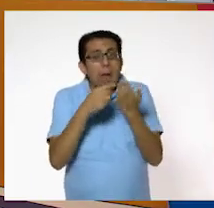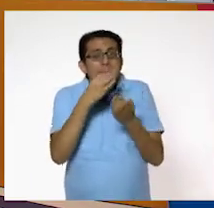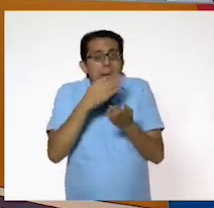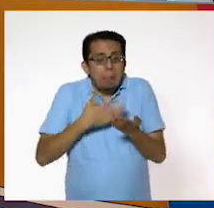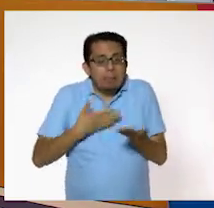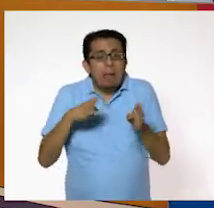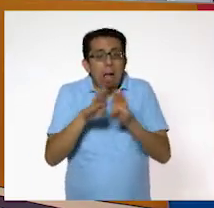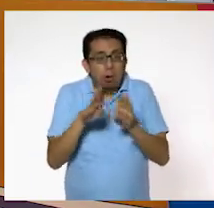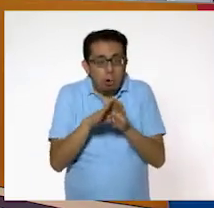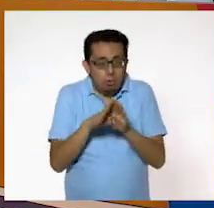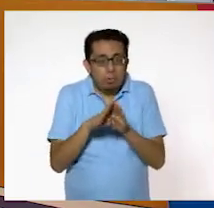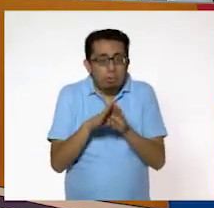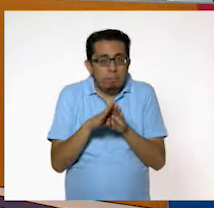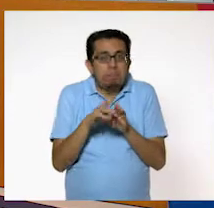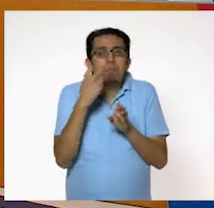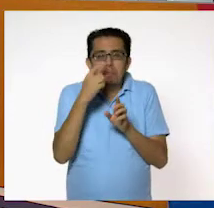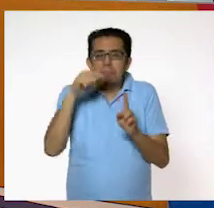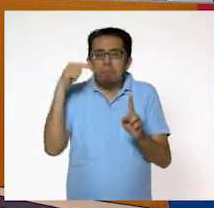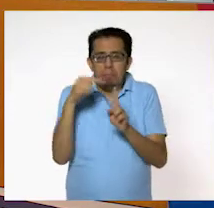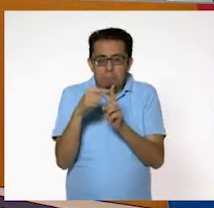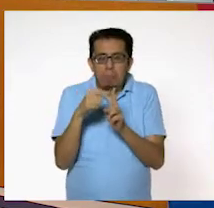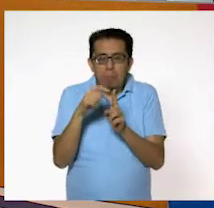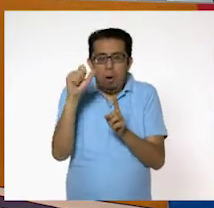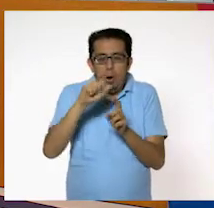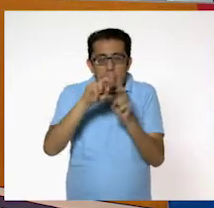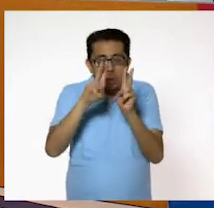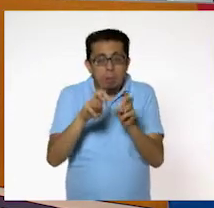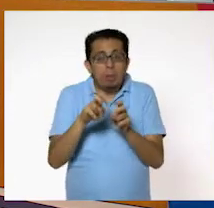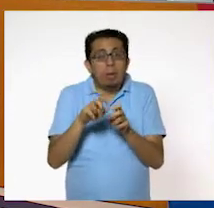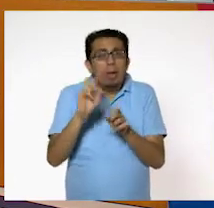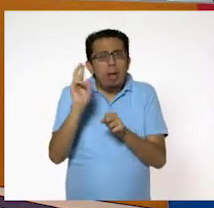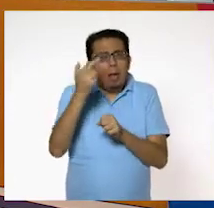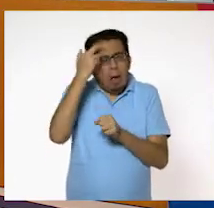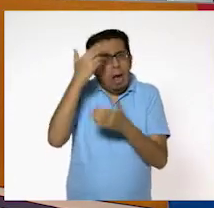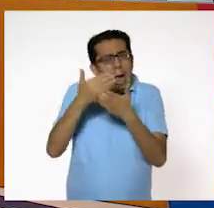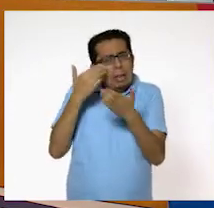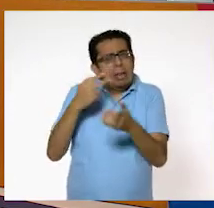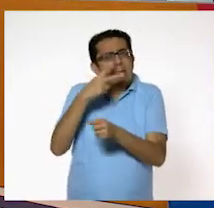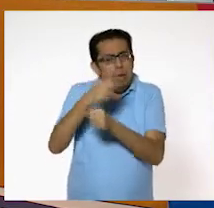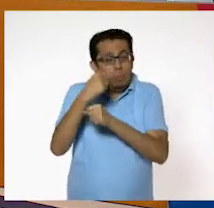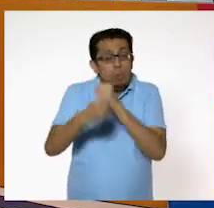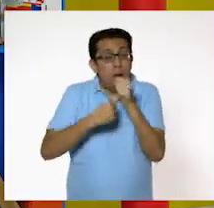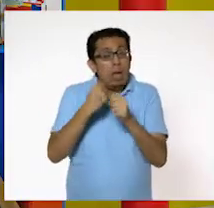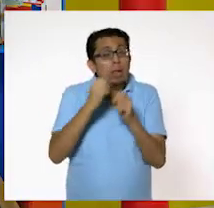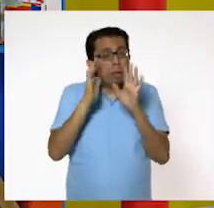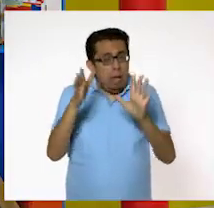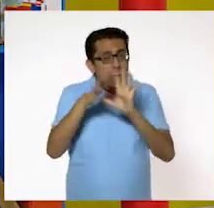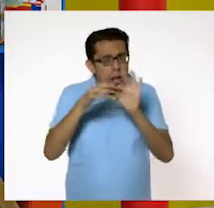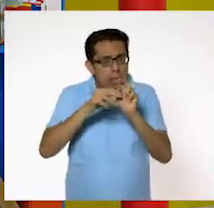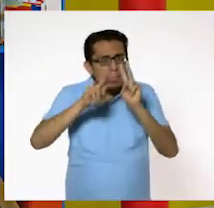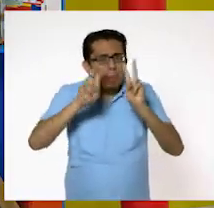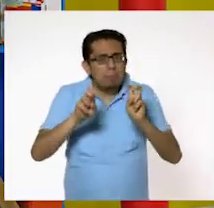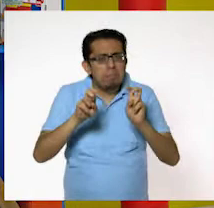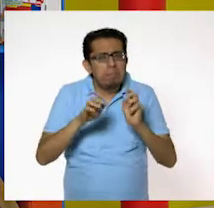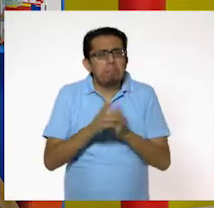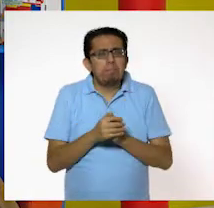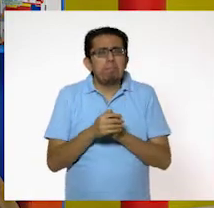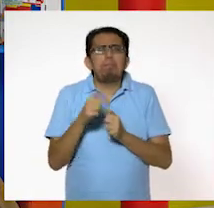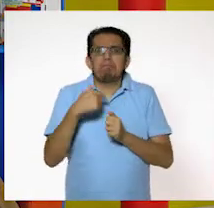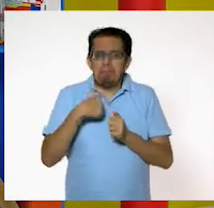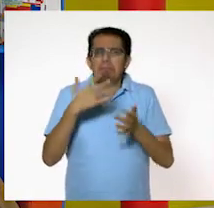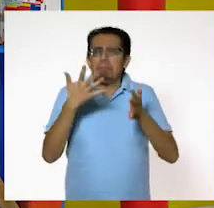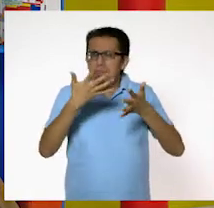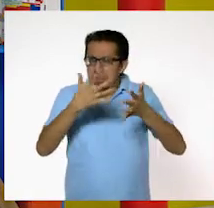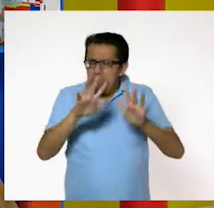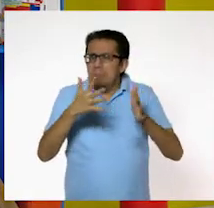eso vamos a hablar hoy. Pero ¿tú te acuerdas que ya en segundo ya habían visto este tema? Ay, tengo como que un vestigio ahí